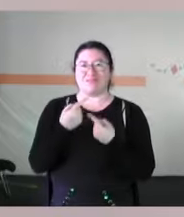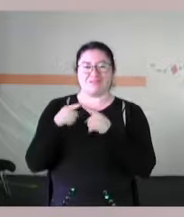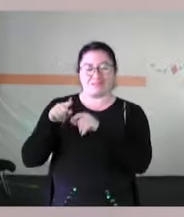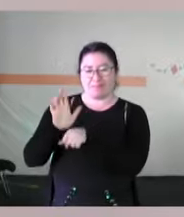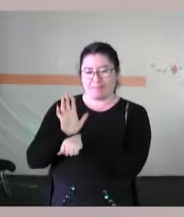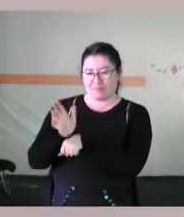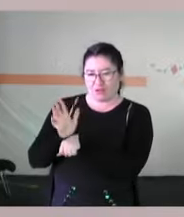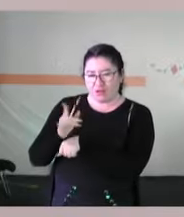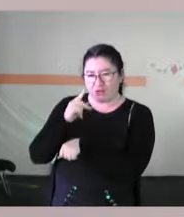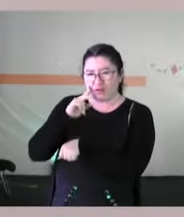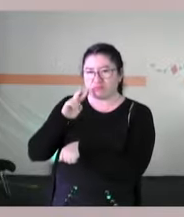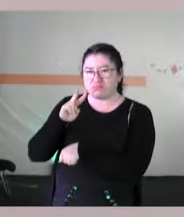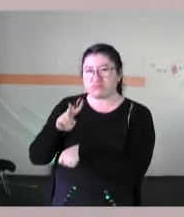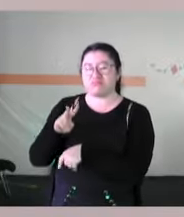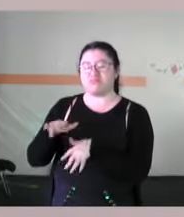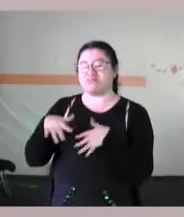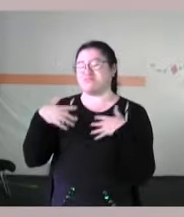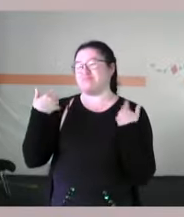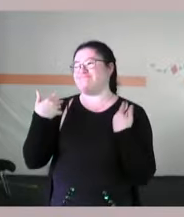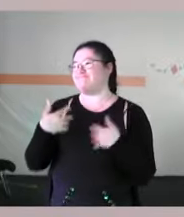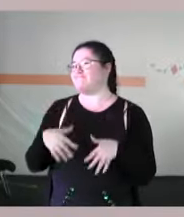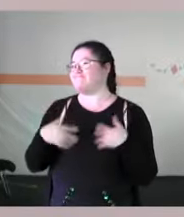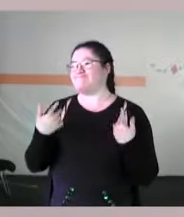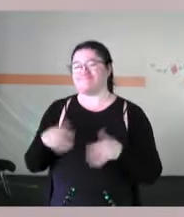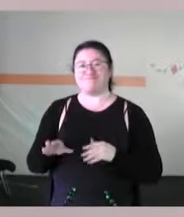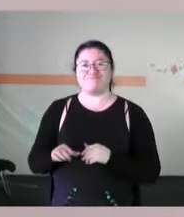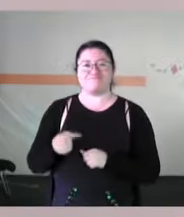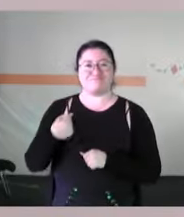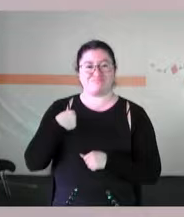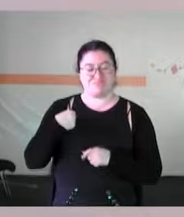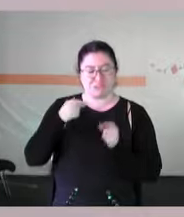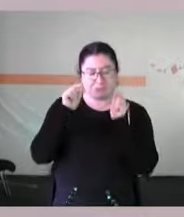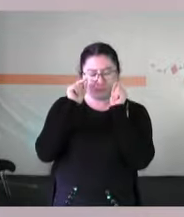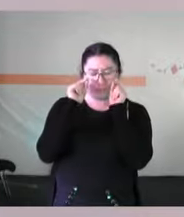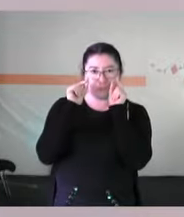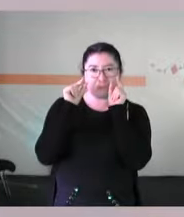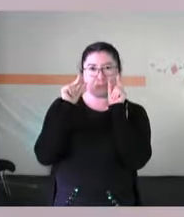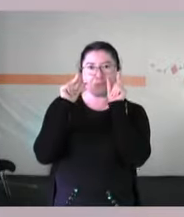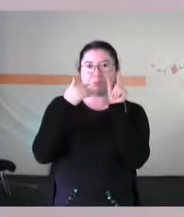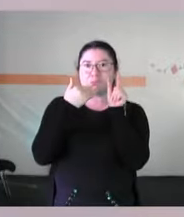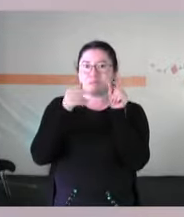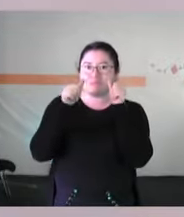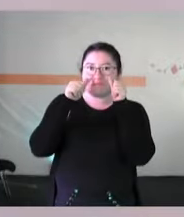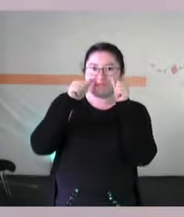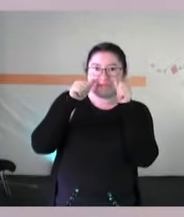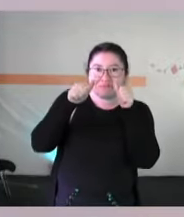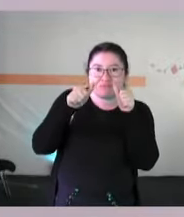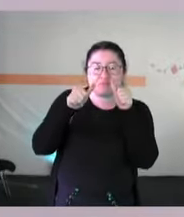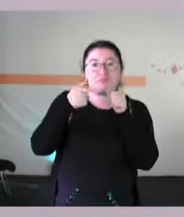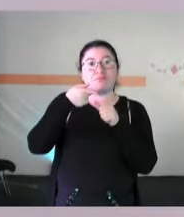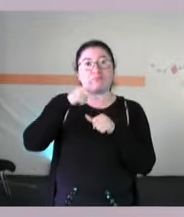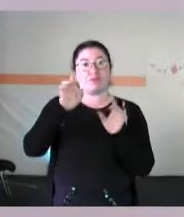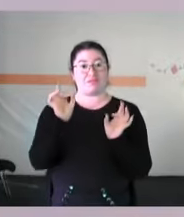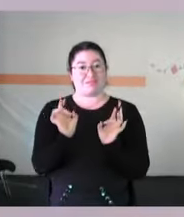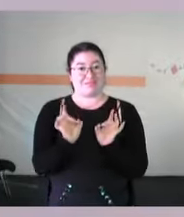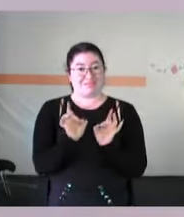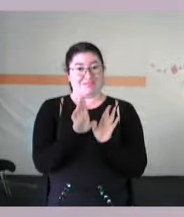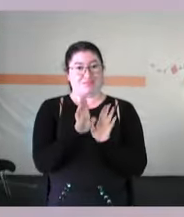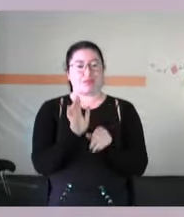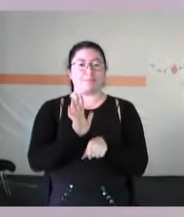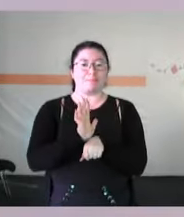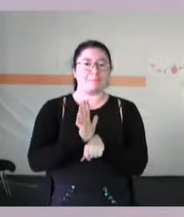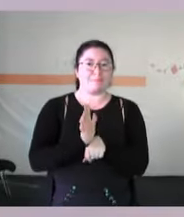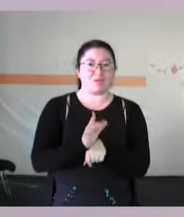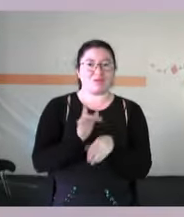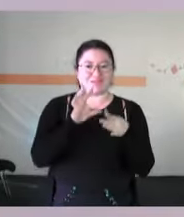película, yo la he visto, no he cerrado los ojos, o sea. Pero cuando veo que hay un documental